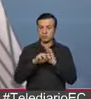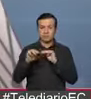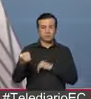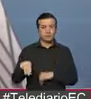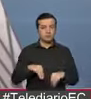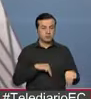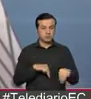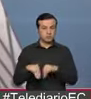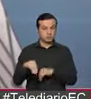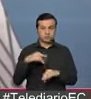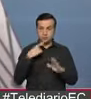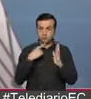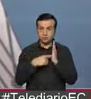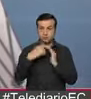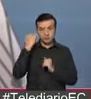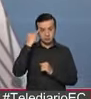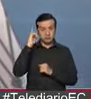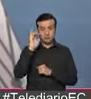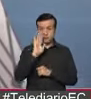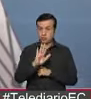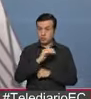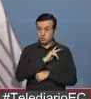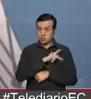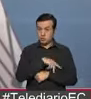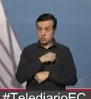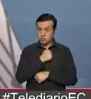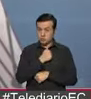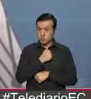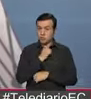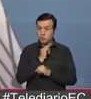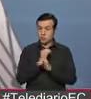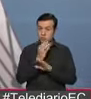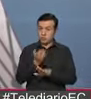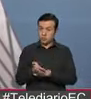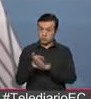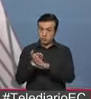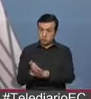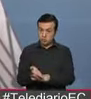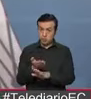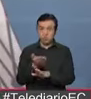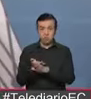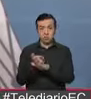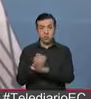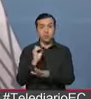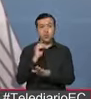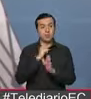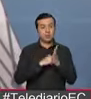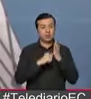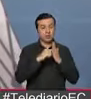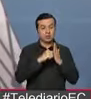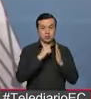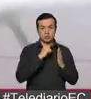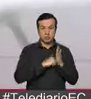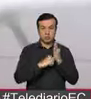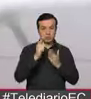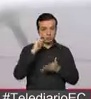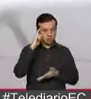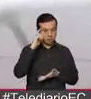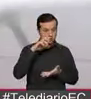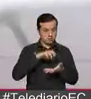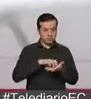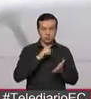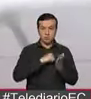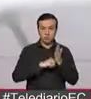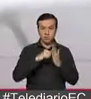digamos son iniciativas de usted en particular de la institución no le han llegado también oa través del ministerio de el ministerio del gobierno el